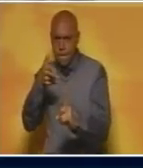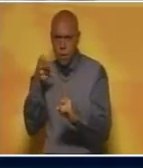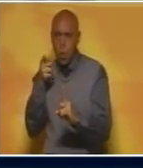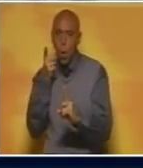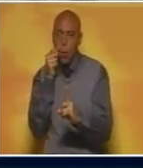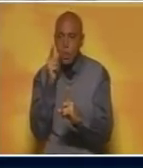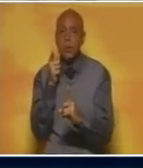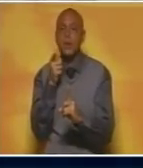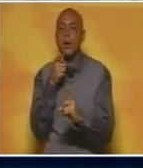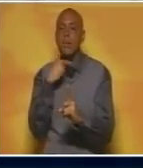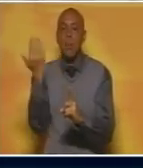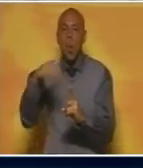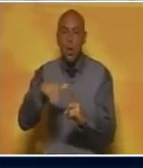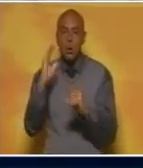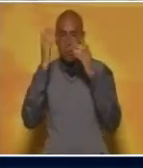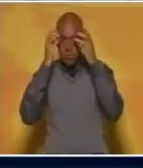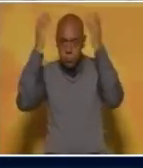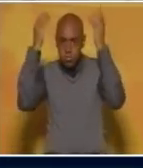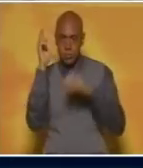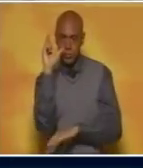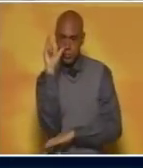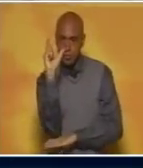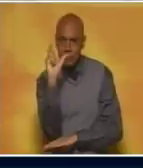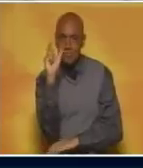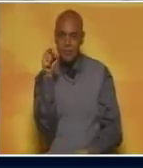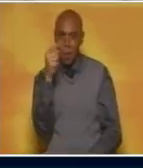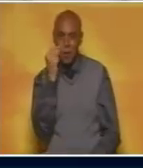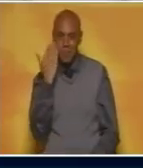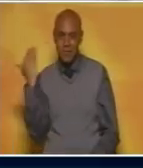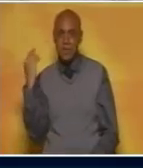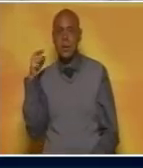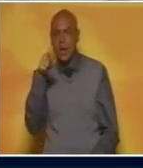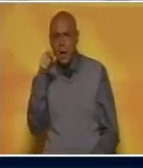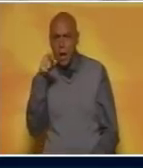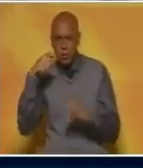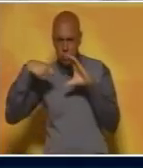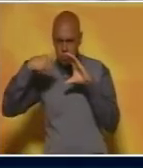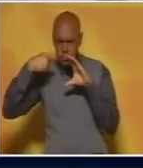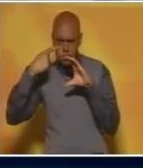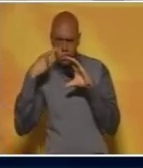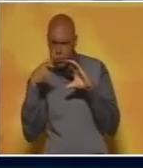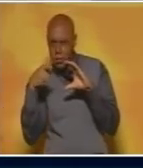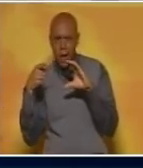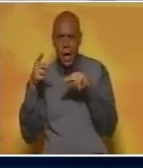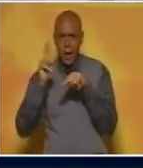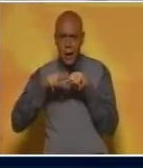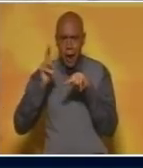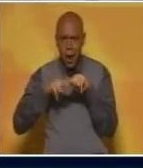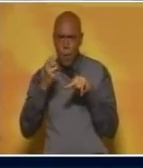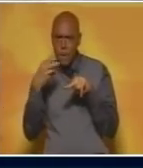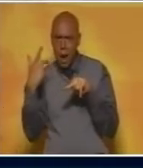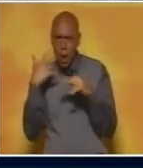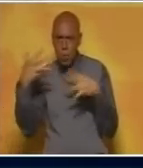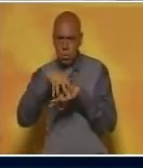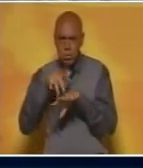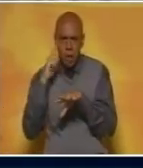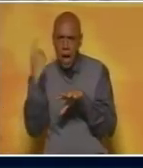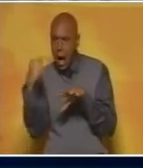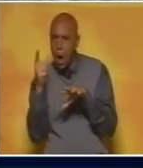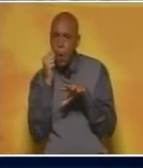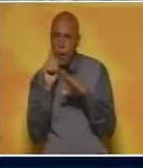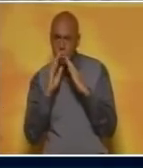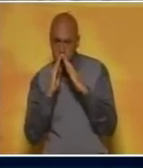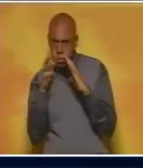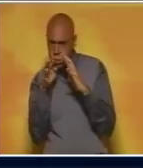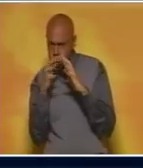terrorista de Estado Islámico, Abu Bakr al-Baghdadi. Fotos y videos en blanco y negro muestran la granja en la que se escondía el sujeto,